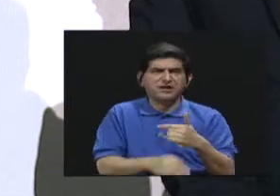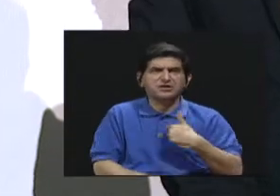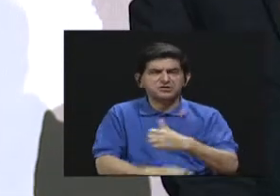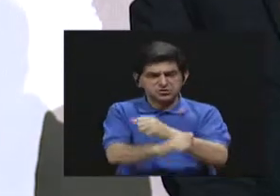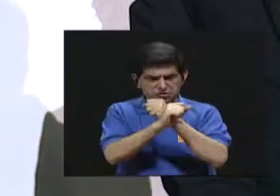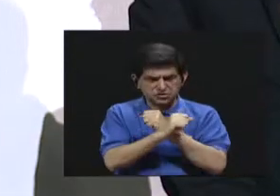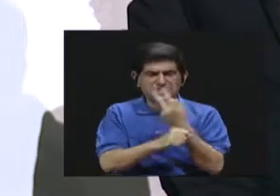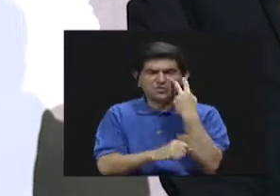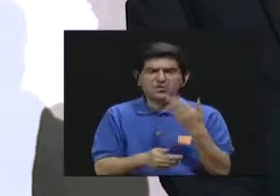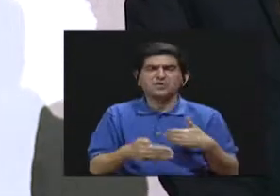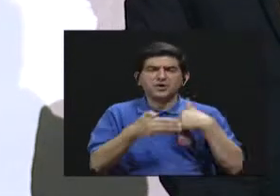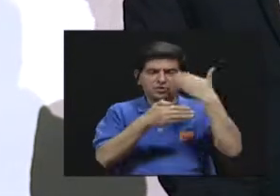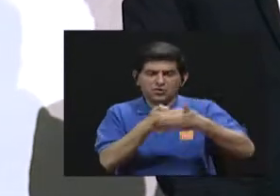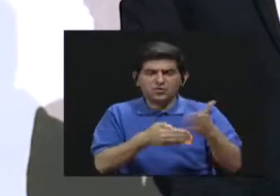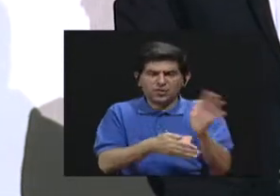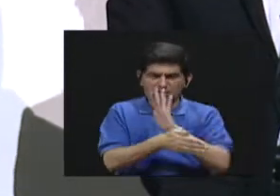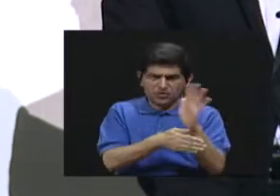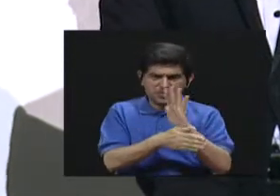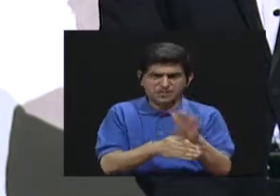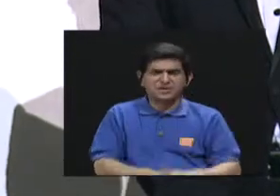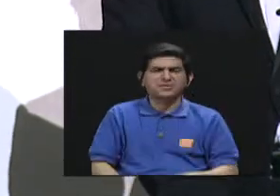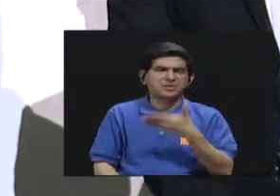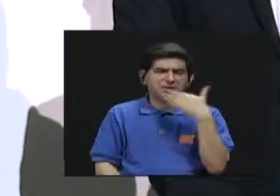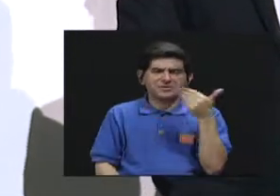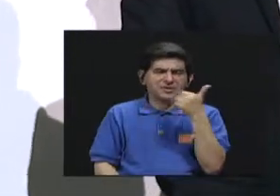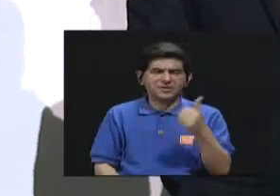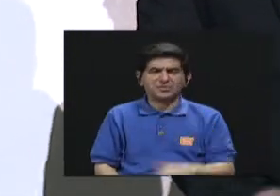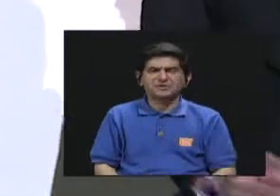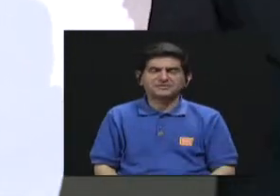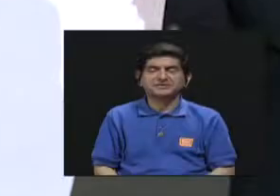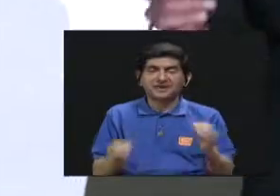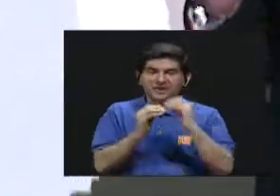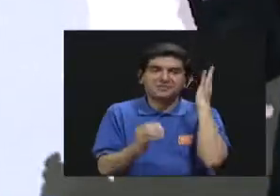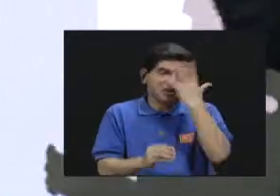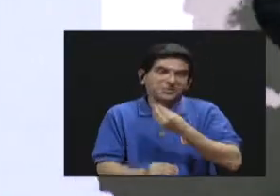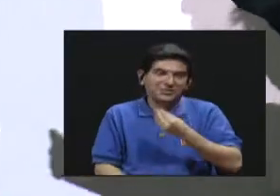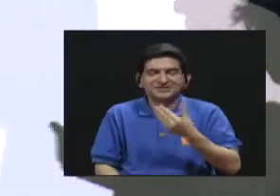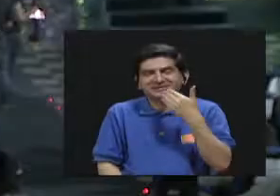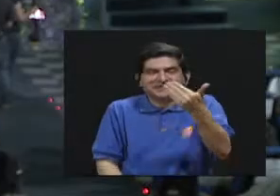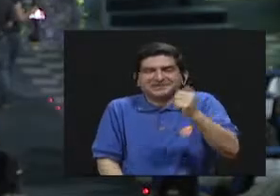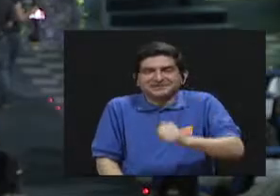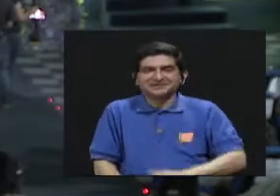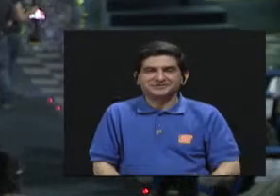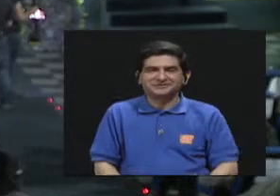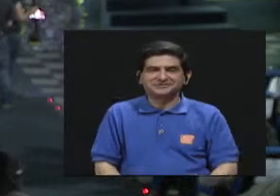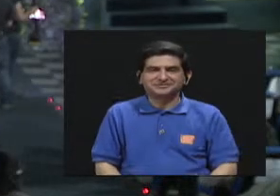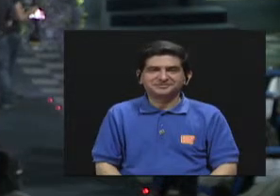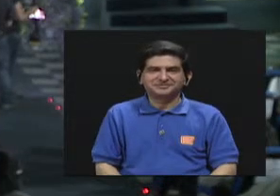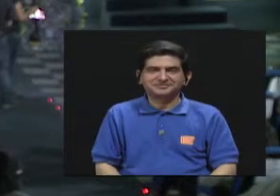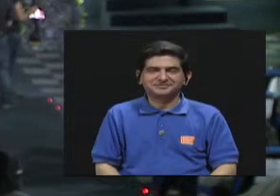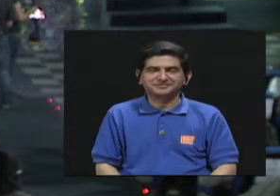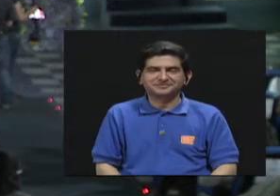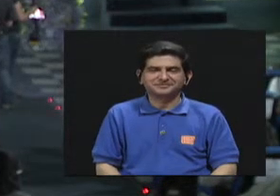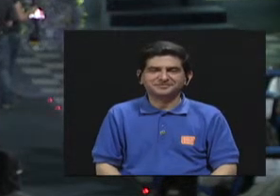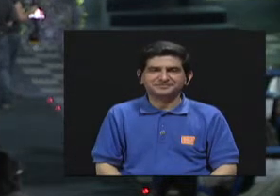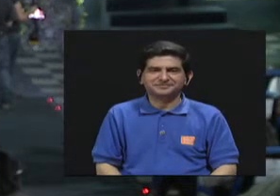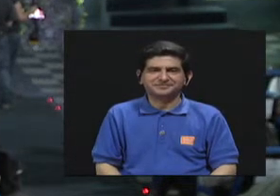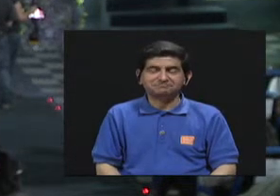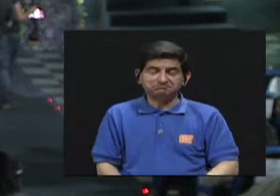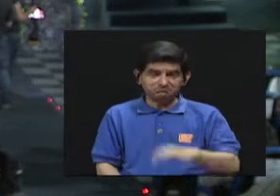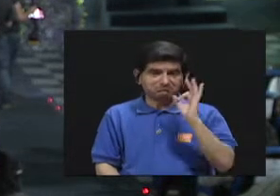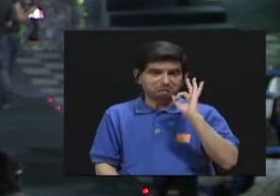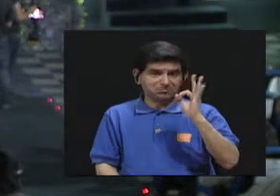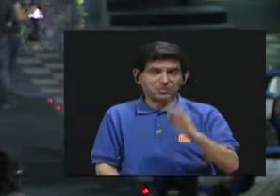ver en películas mucho mejores y más bonitas. Muy bien,